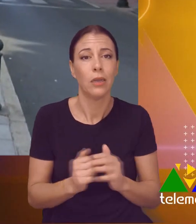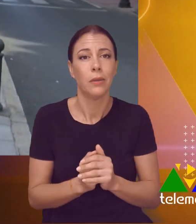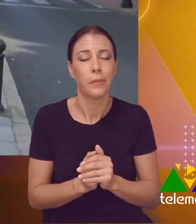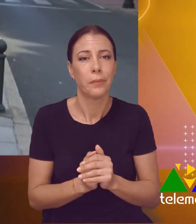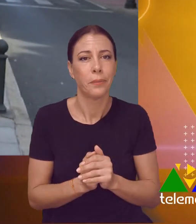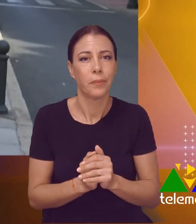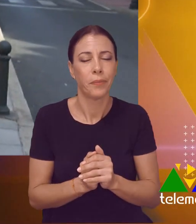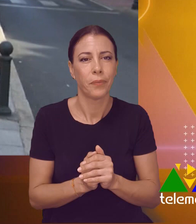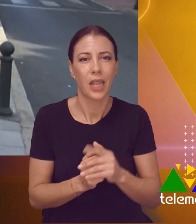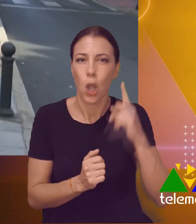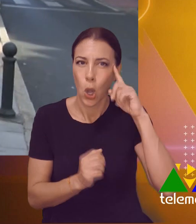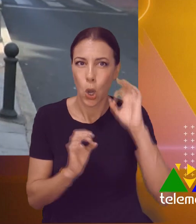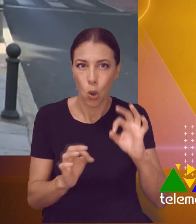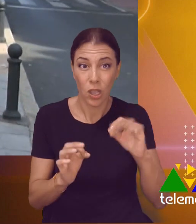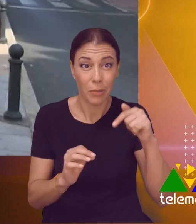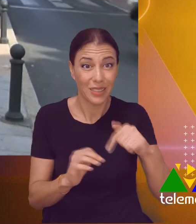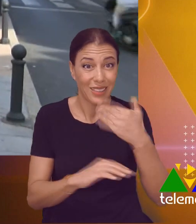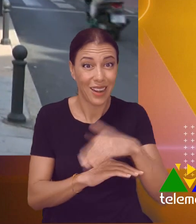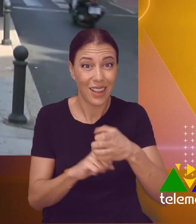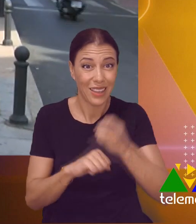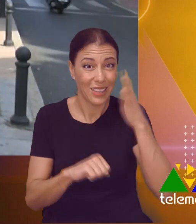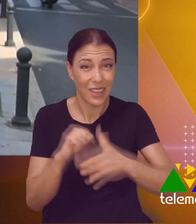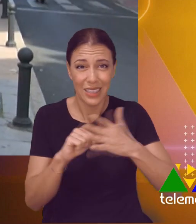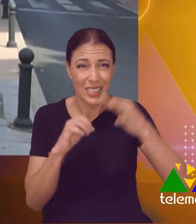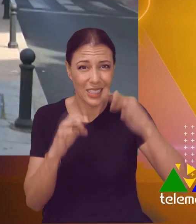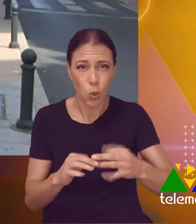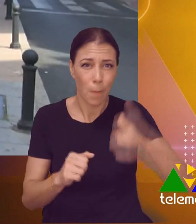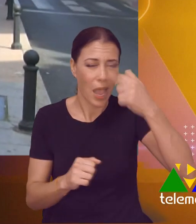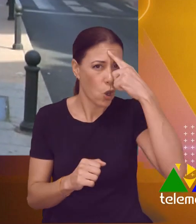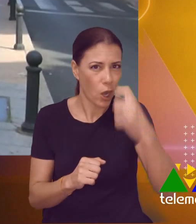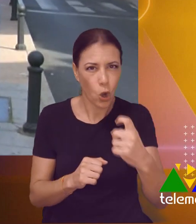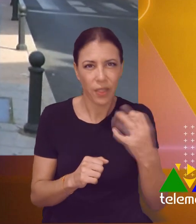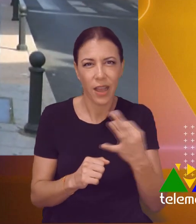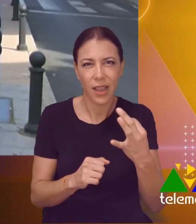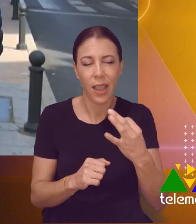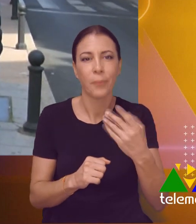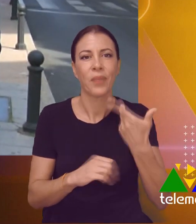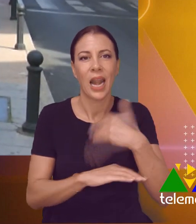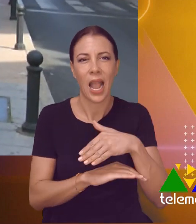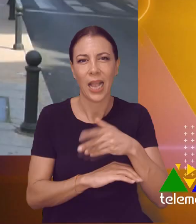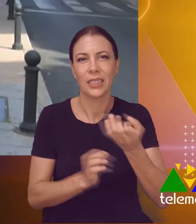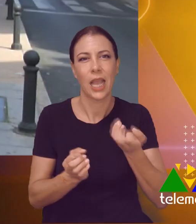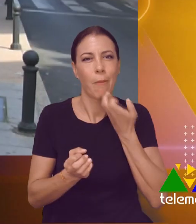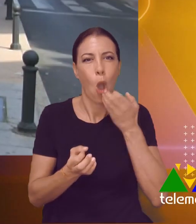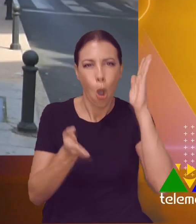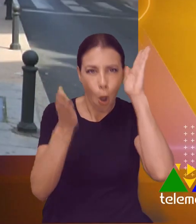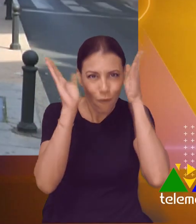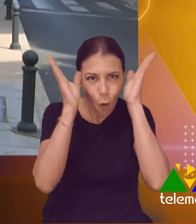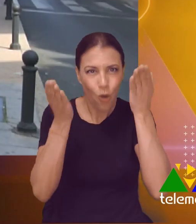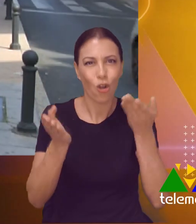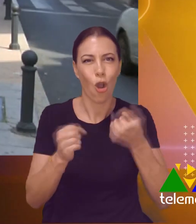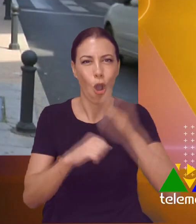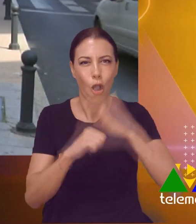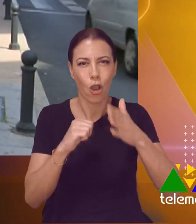lógicamente esta calle de Las Cañas lo que más nos va a recordar es a la calle de los burros, llena de caña, los burros paseando por aquí. Y una